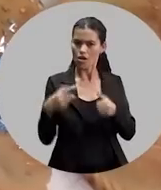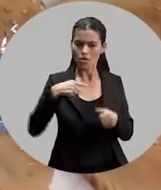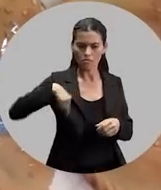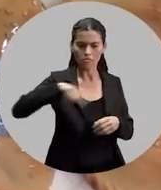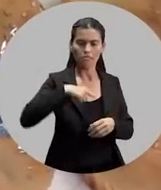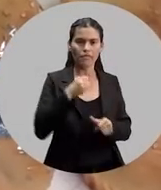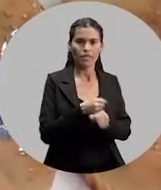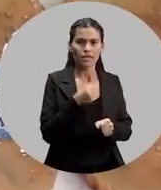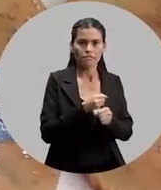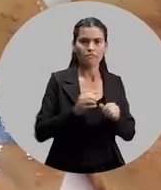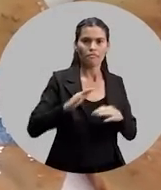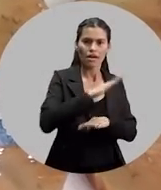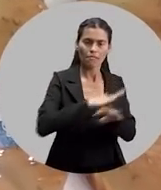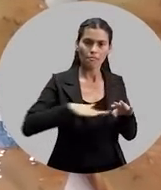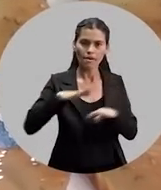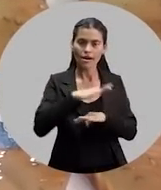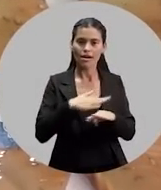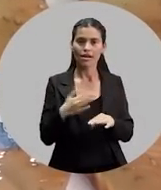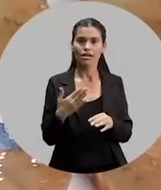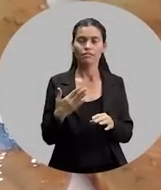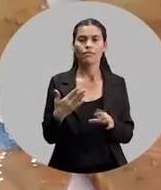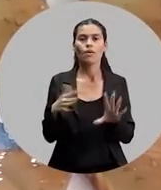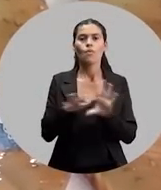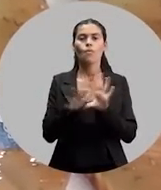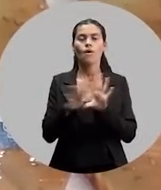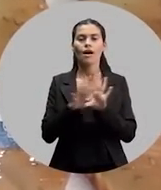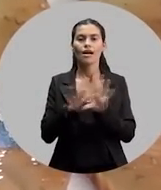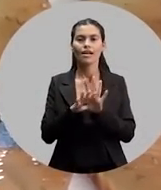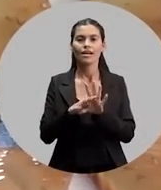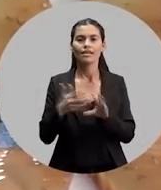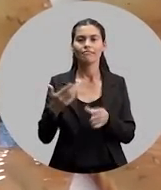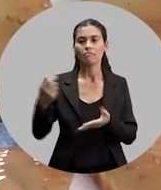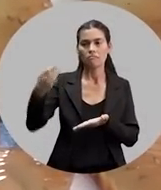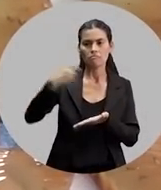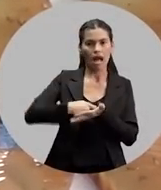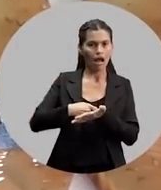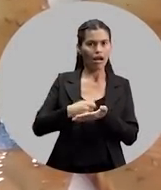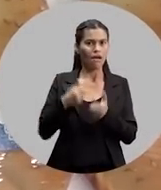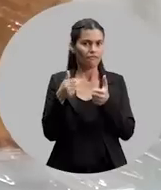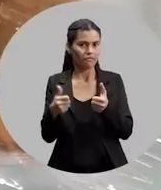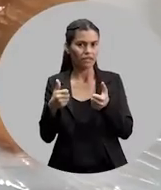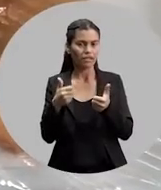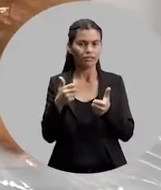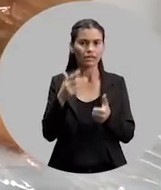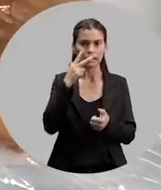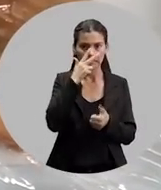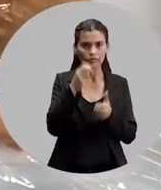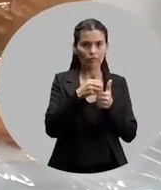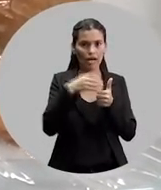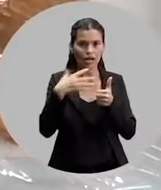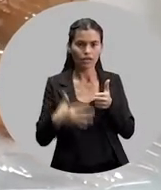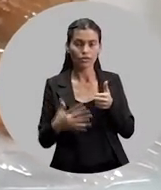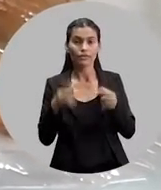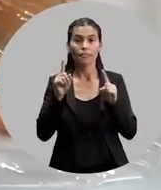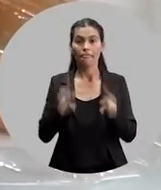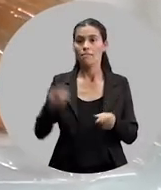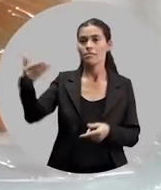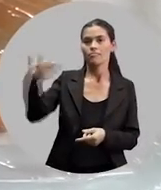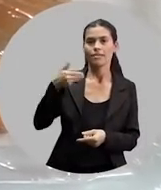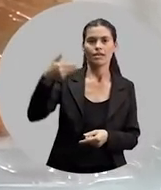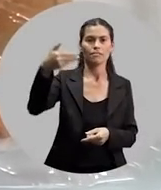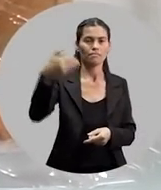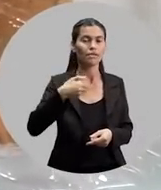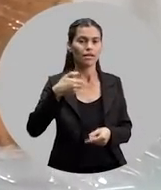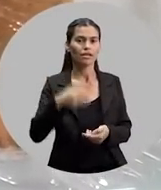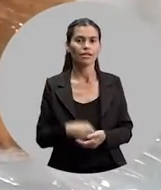el trabajo, tanto a la hora del pago, también a la hora de